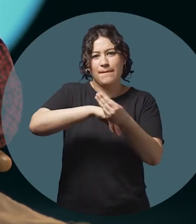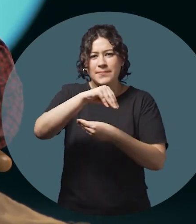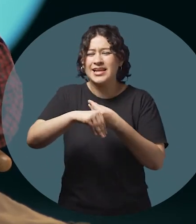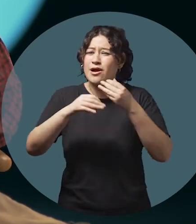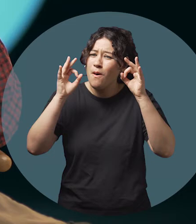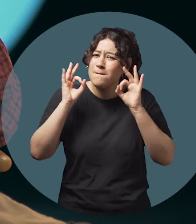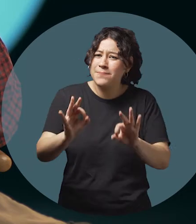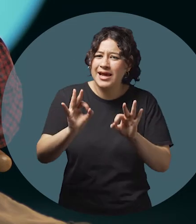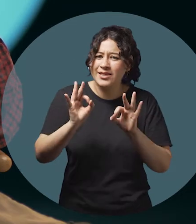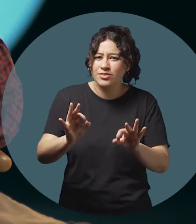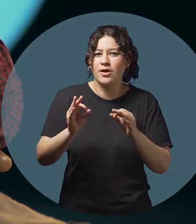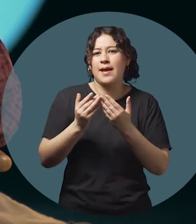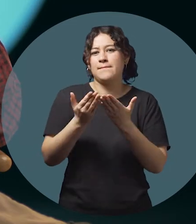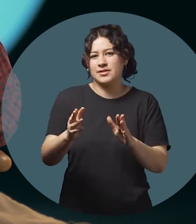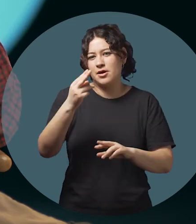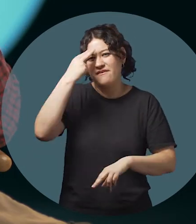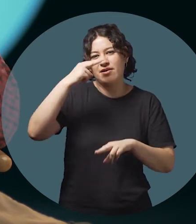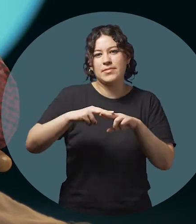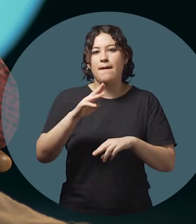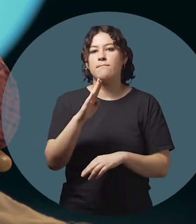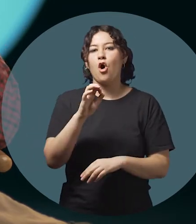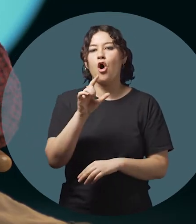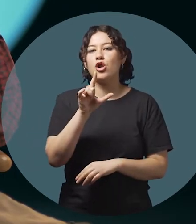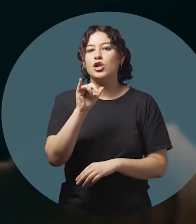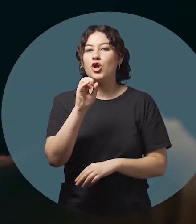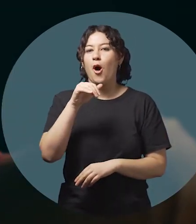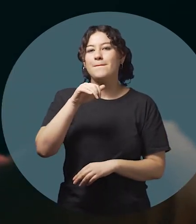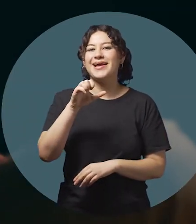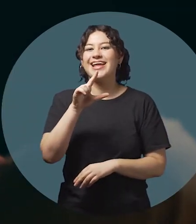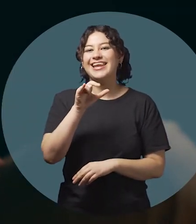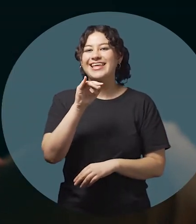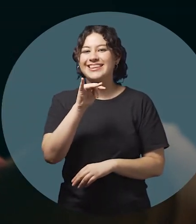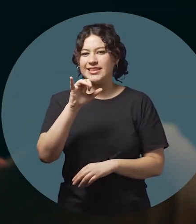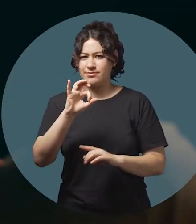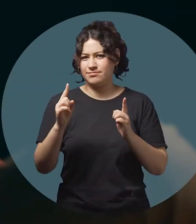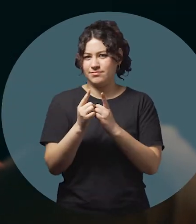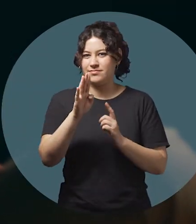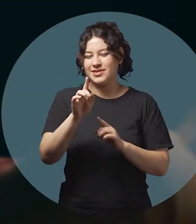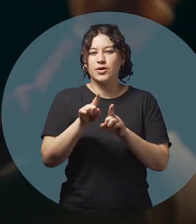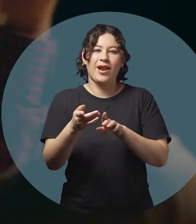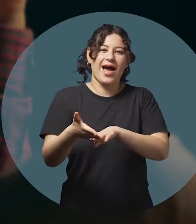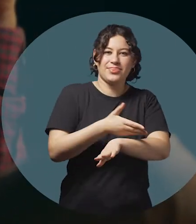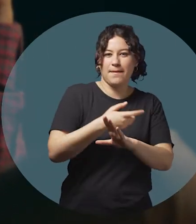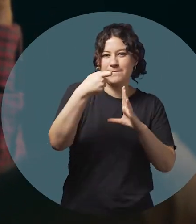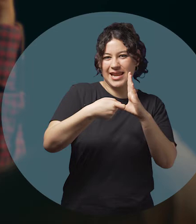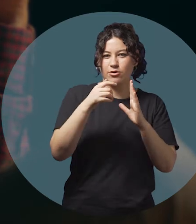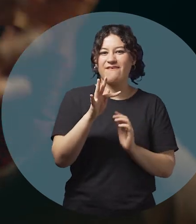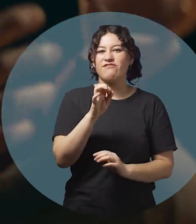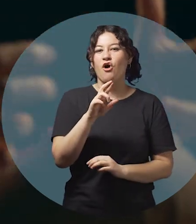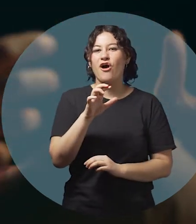familias enteras que habían padecido la poliomielitis. Eso que veíamos en la película Forrest Gump